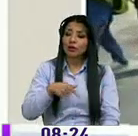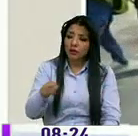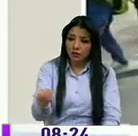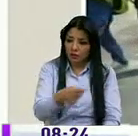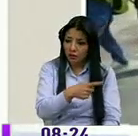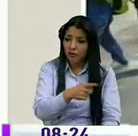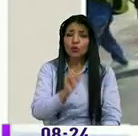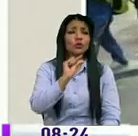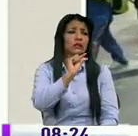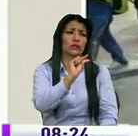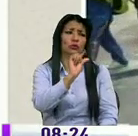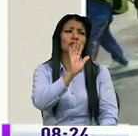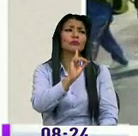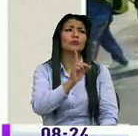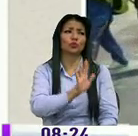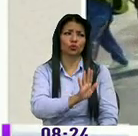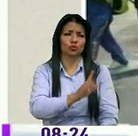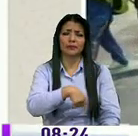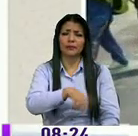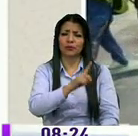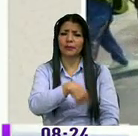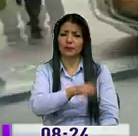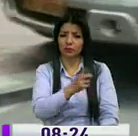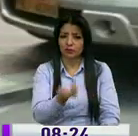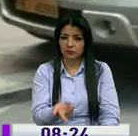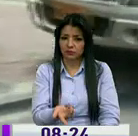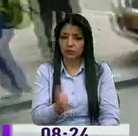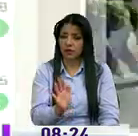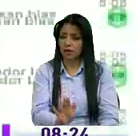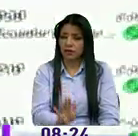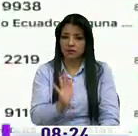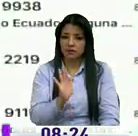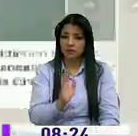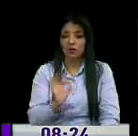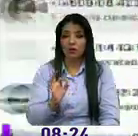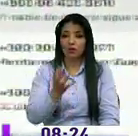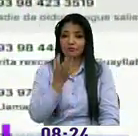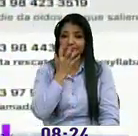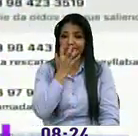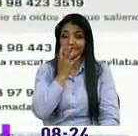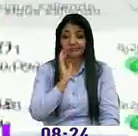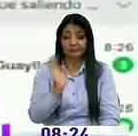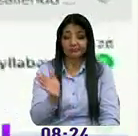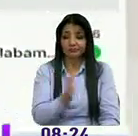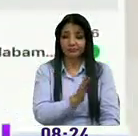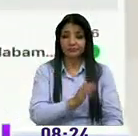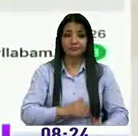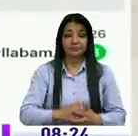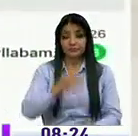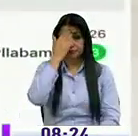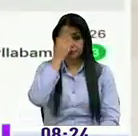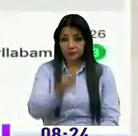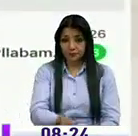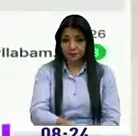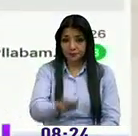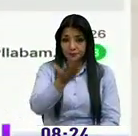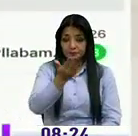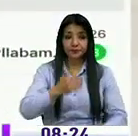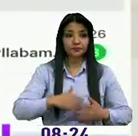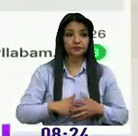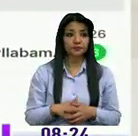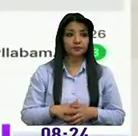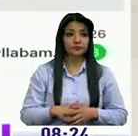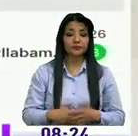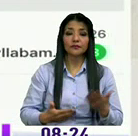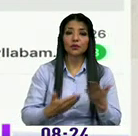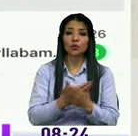esperando un ratito, 5 minutitos nomás, o sea, 5 minutitos, o te ponen cara de cualquier cosa. Buenos días, este daño en la Nueva